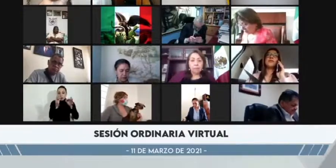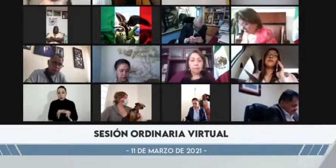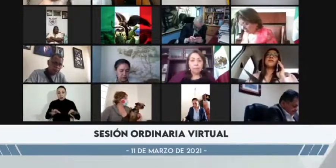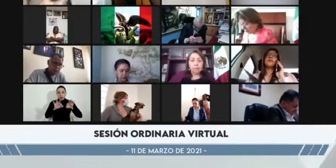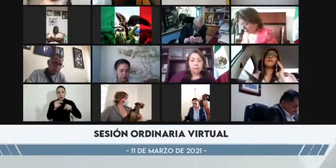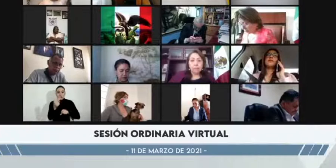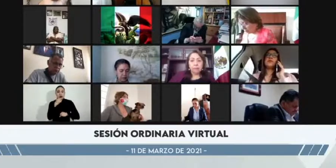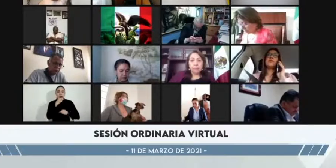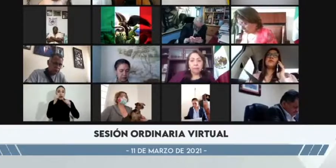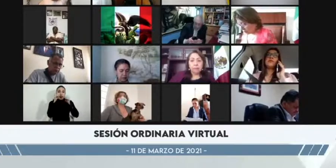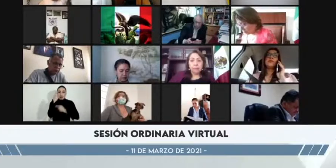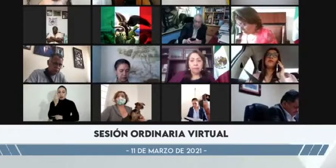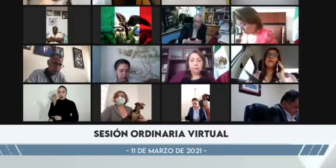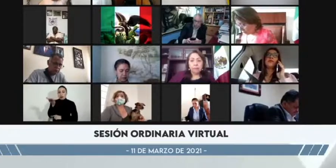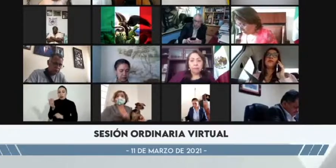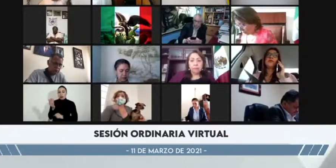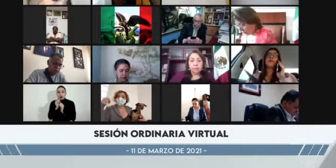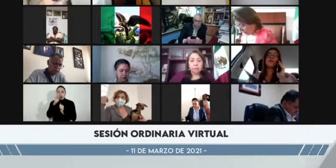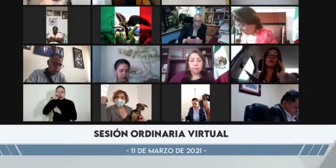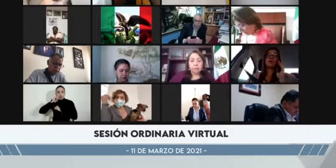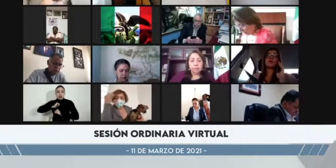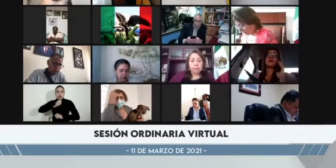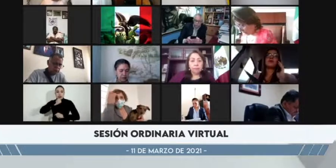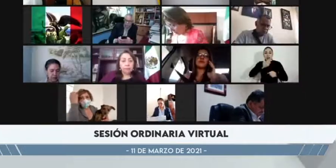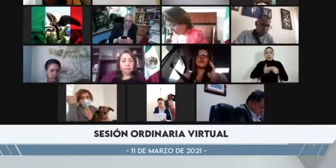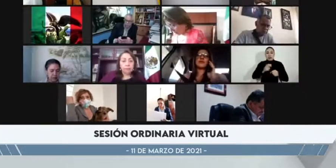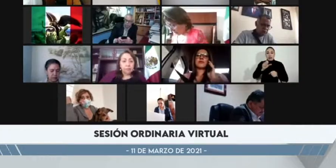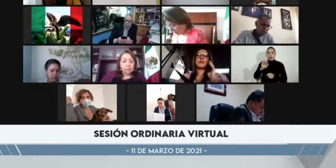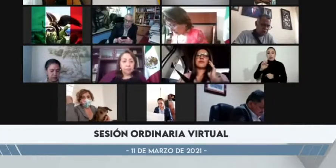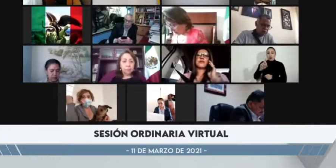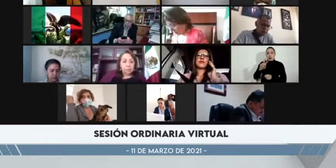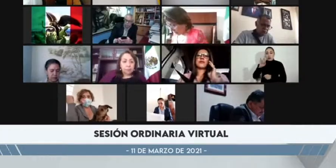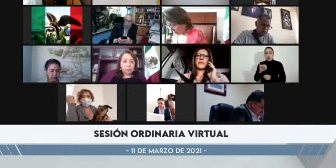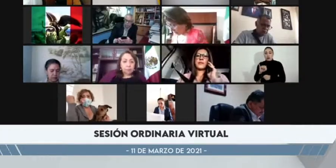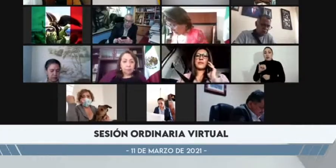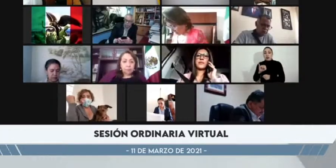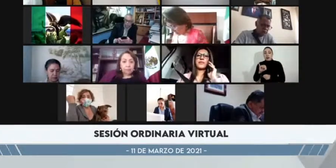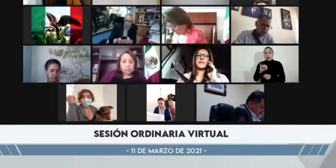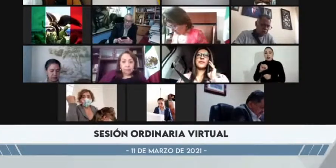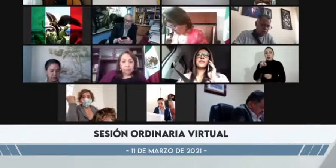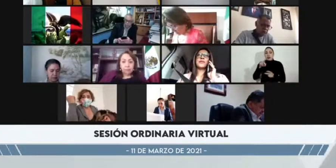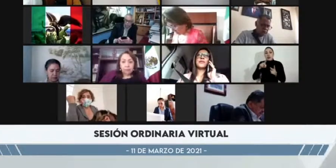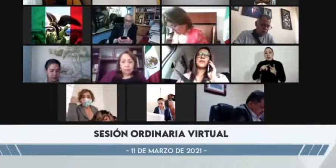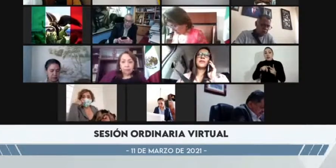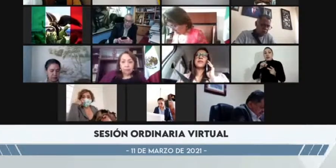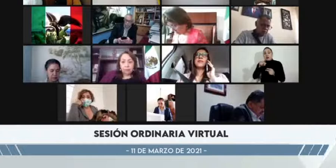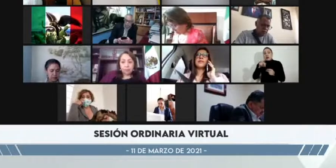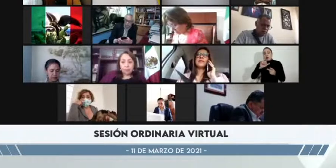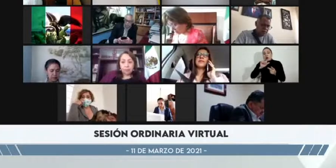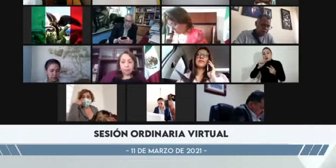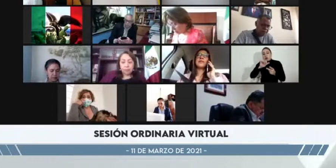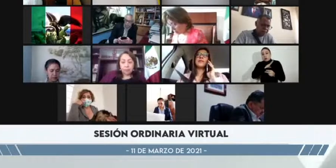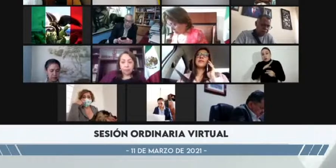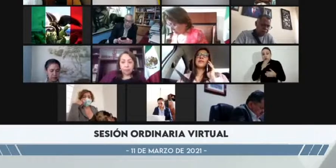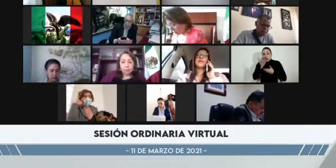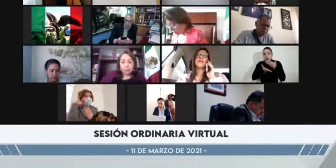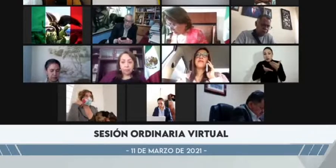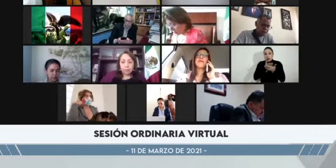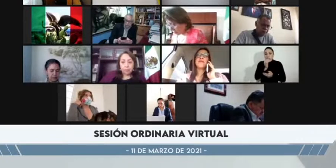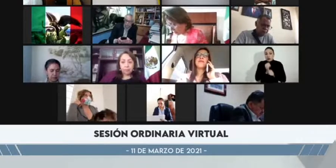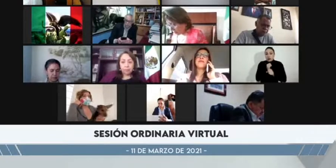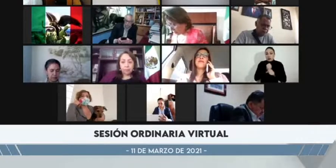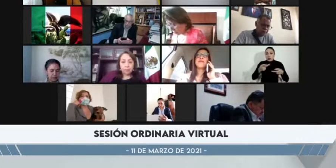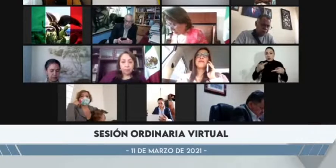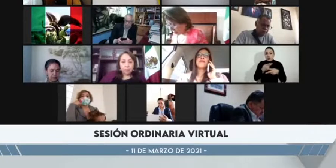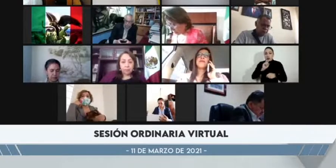Urbano y Vivienda, a la Alcaldía de Azcapotzalco y a la Fiscalía General de Justicia, todas de la Ciudad de México, la investigación del accidente de un trabajador de la construcción de desarrollo en